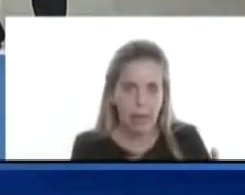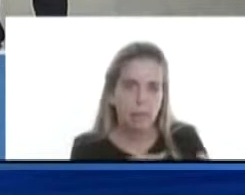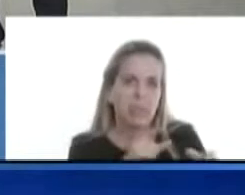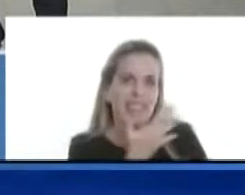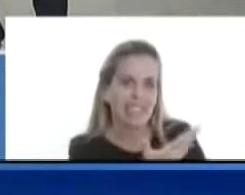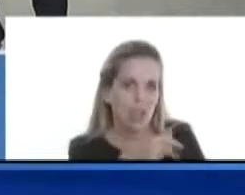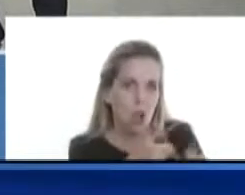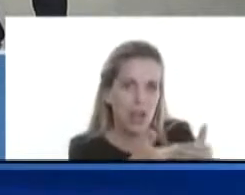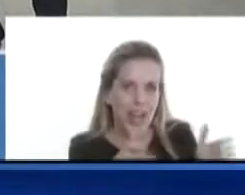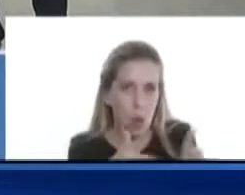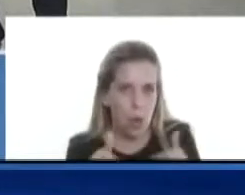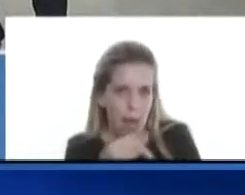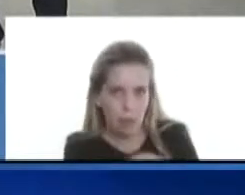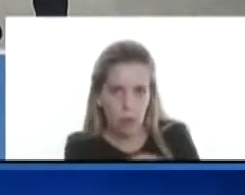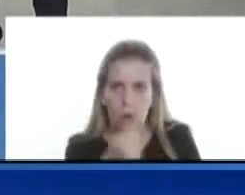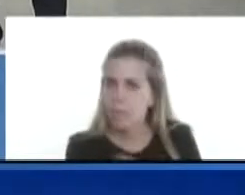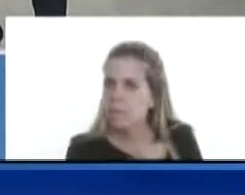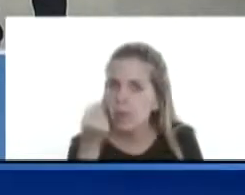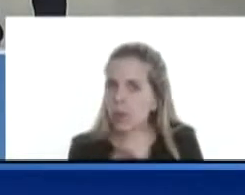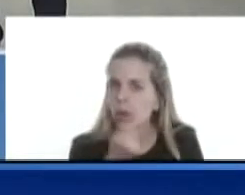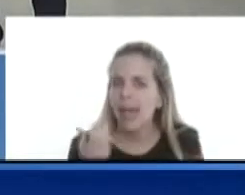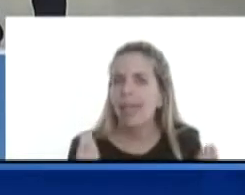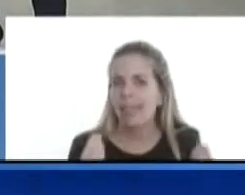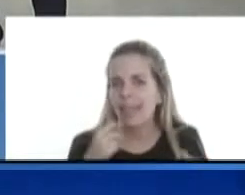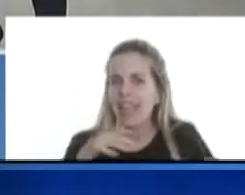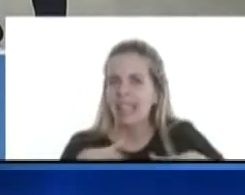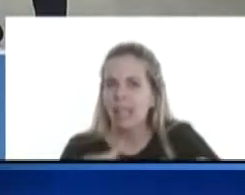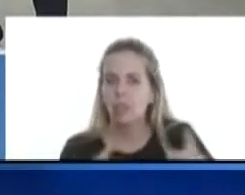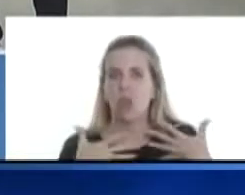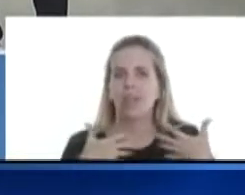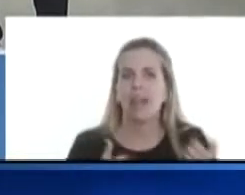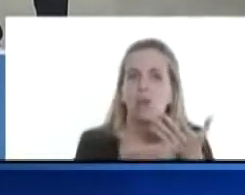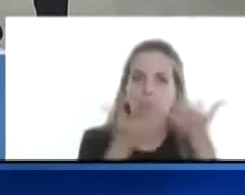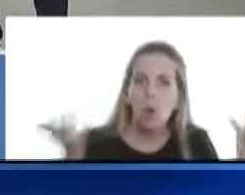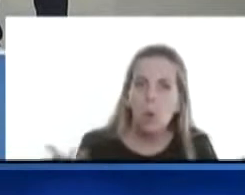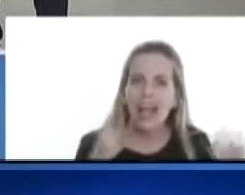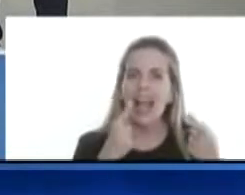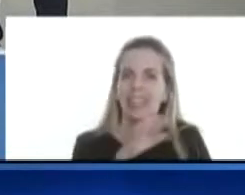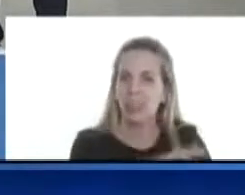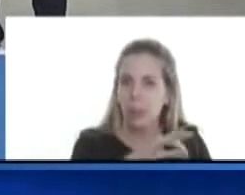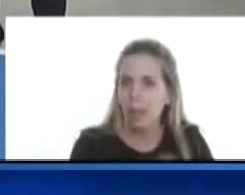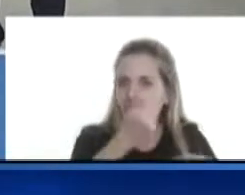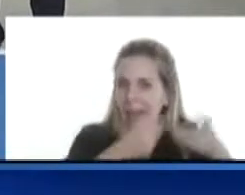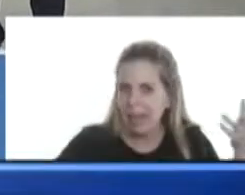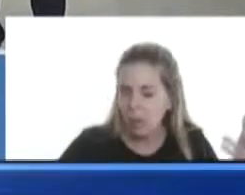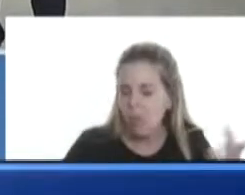advertimos la importancia de todo esto, de la salud pública, justamente cuando